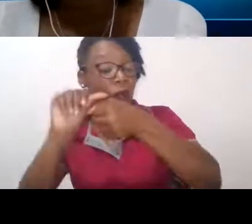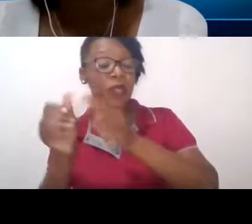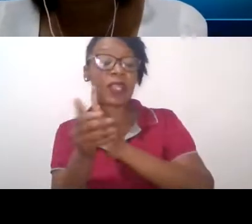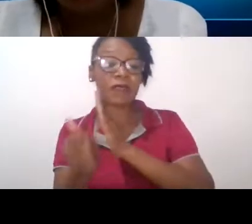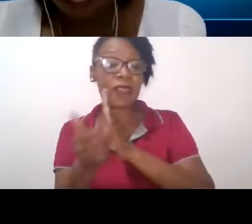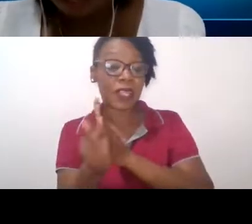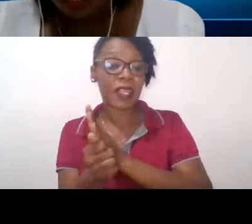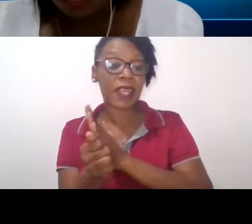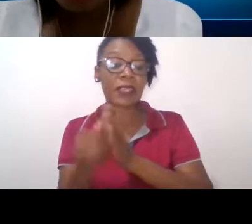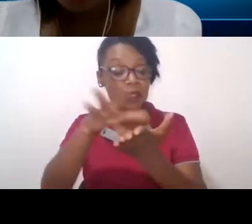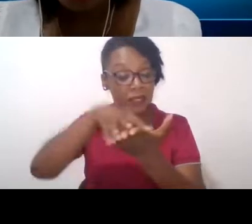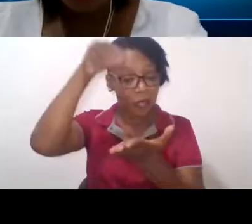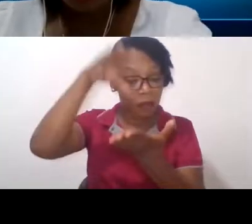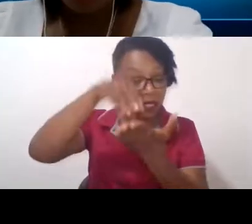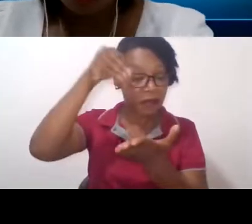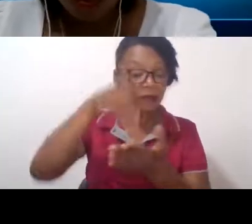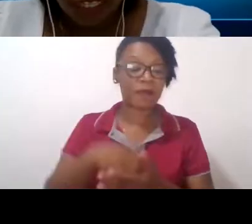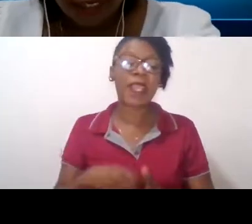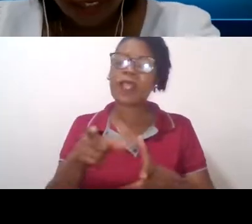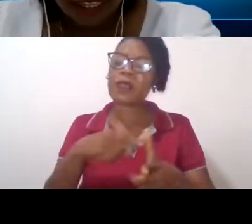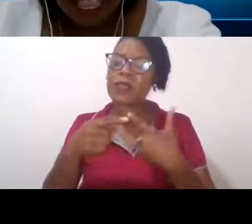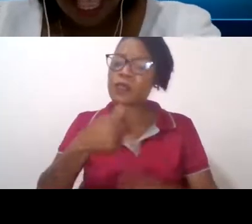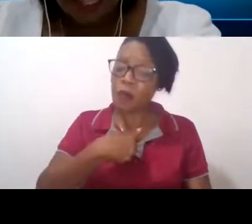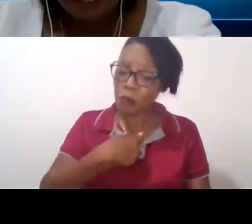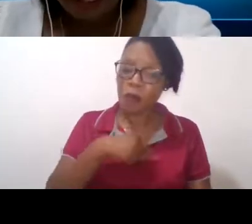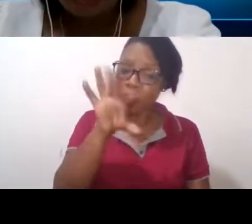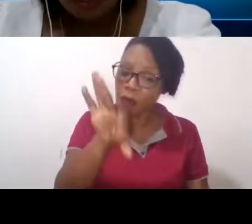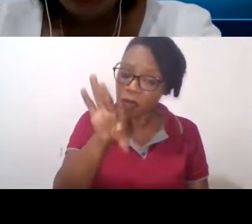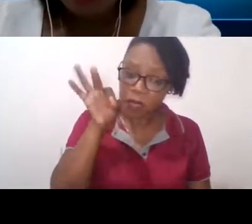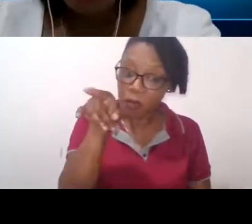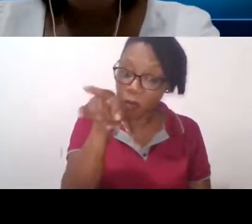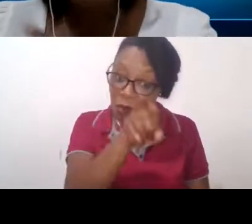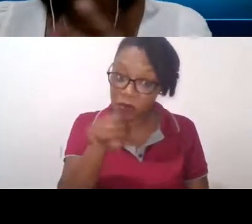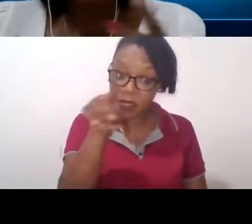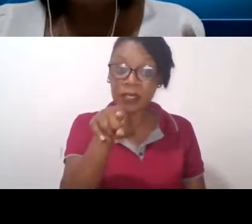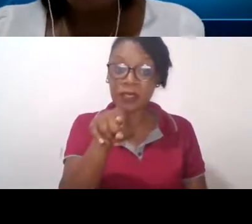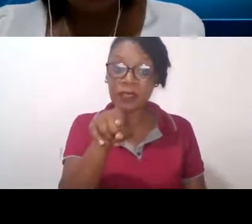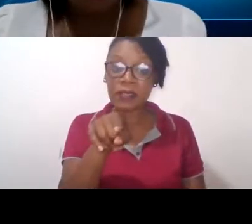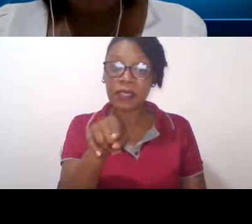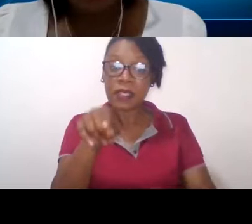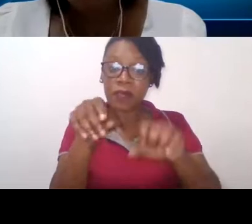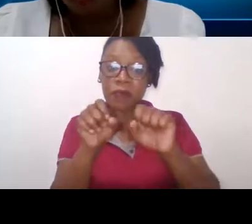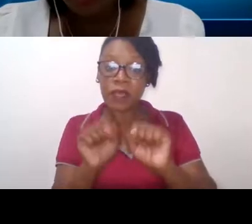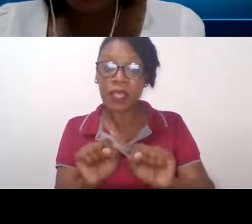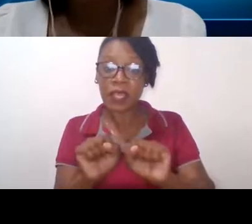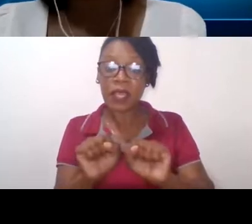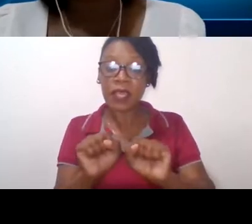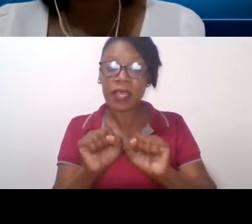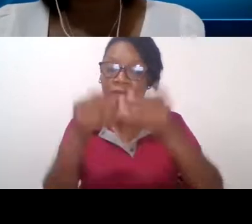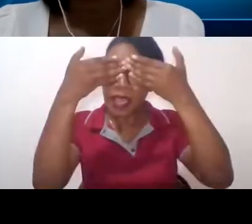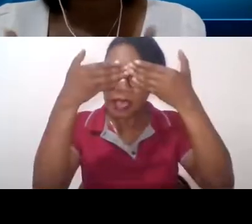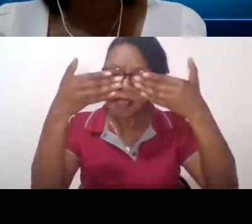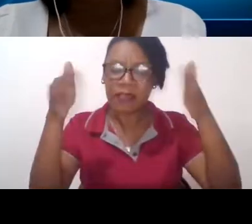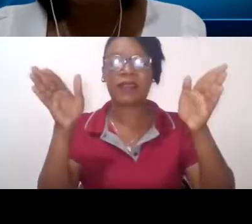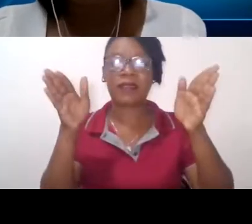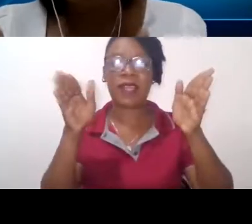capacidad aprendida. Entonces yo les invito a ustedes a que podamos abrir nuestra mente y no nos quedemos